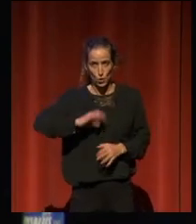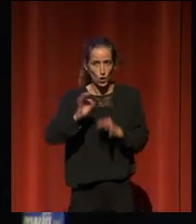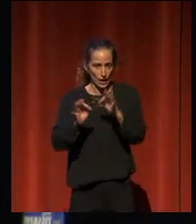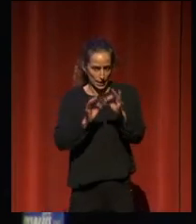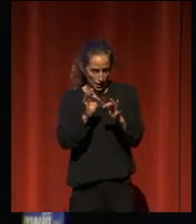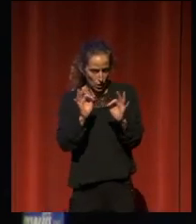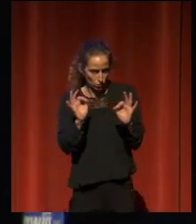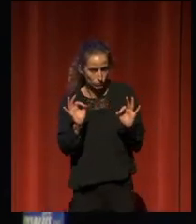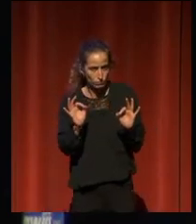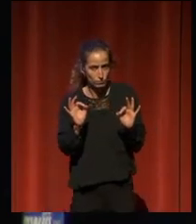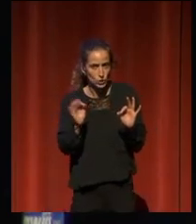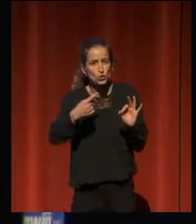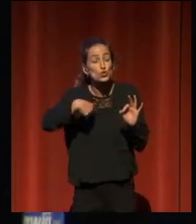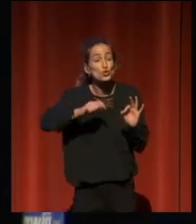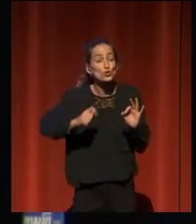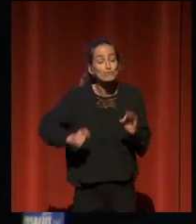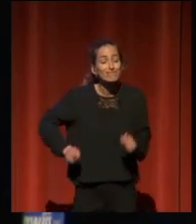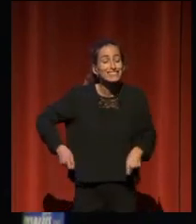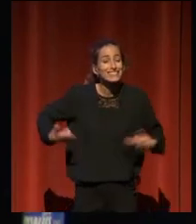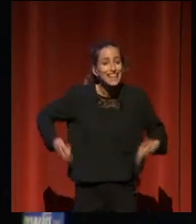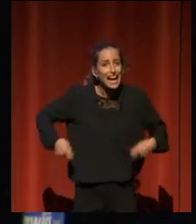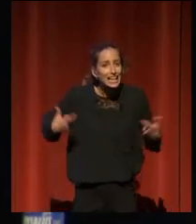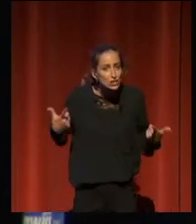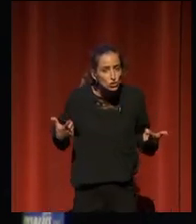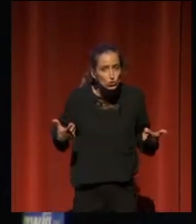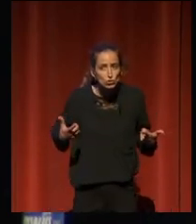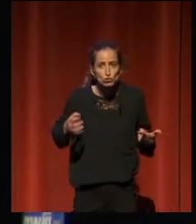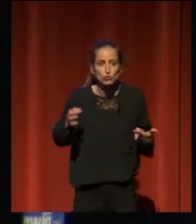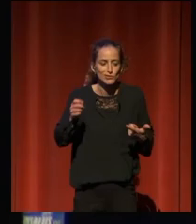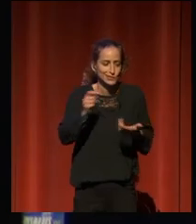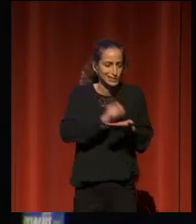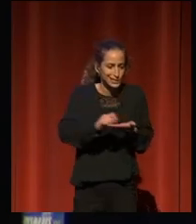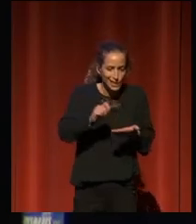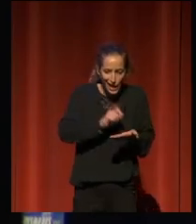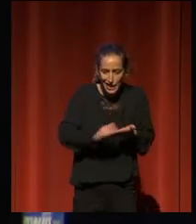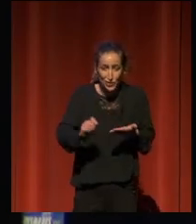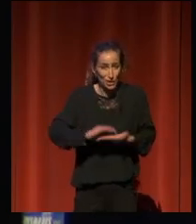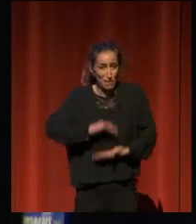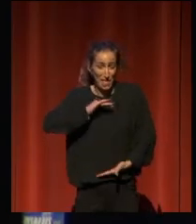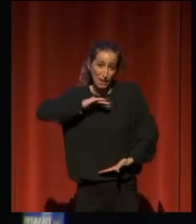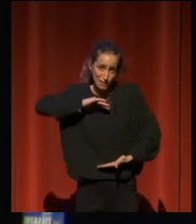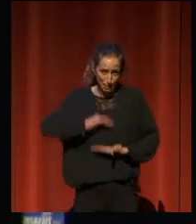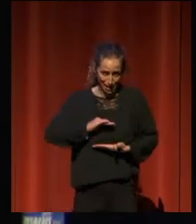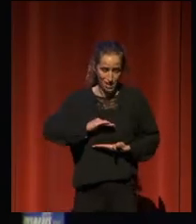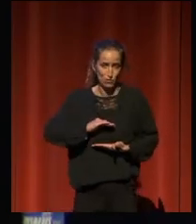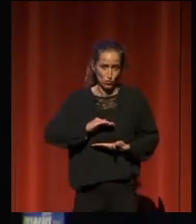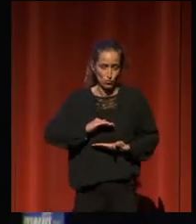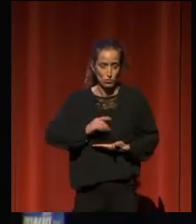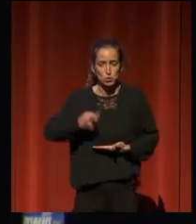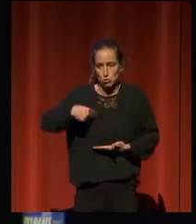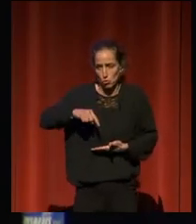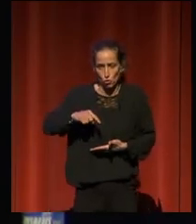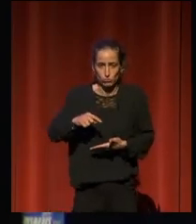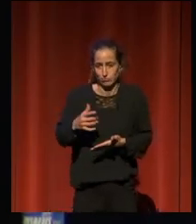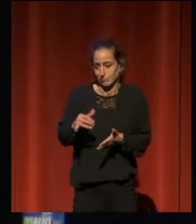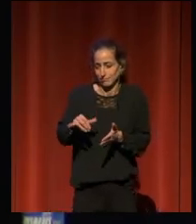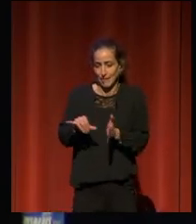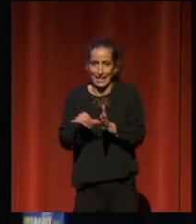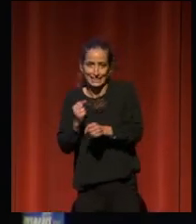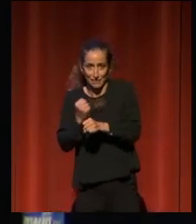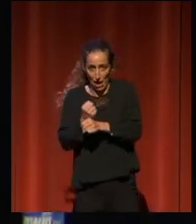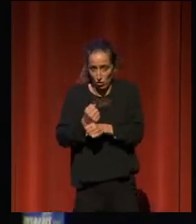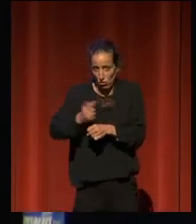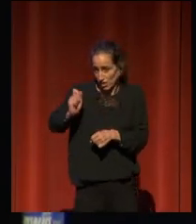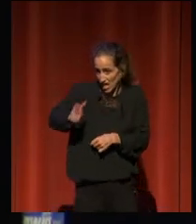tenemos menos gastos Y capacidad de secretariado lo hacemos al lado de nuestros trabajos habituales lo cual quiere